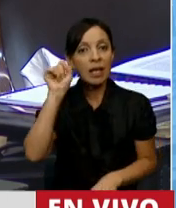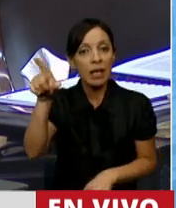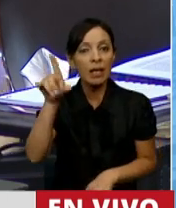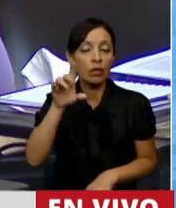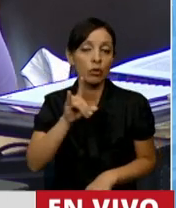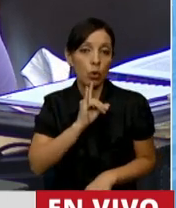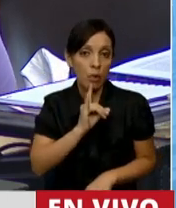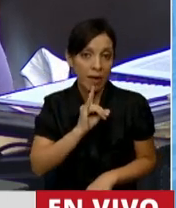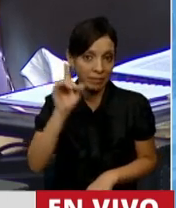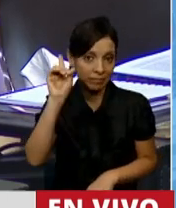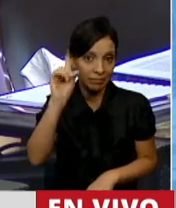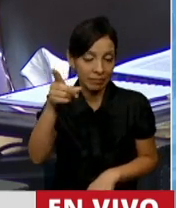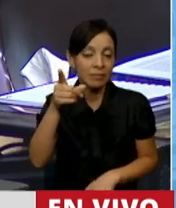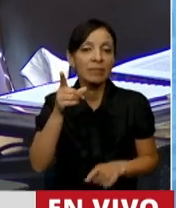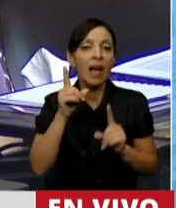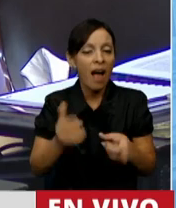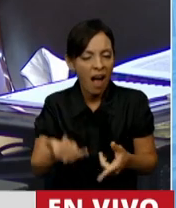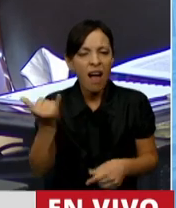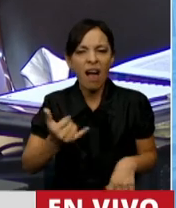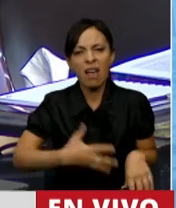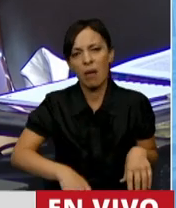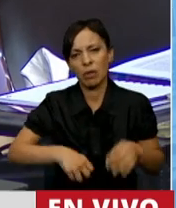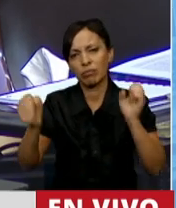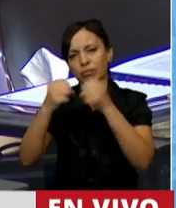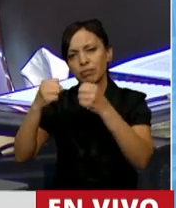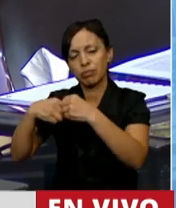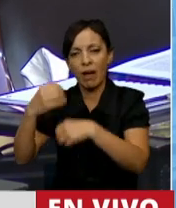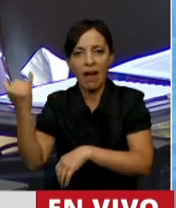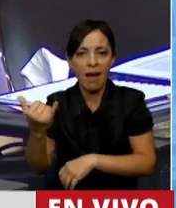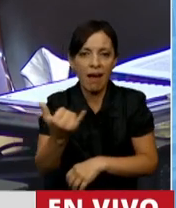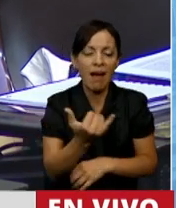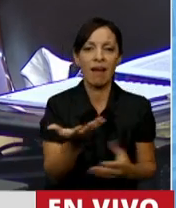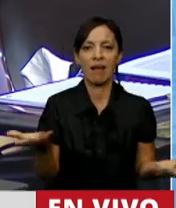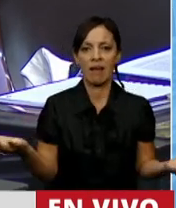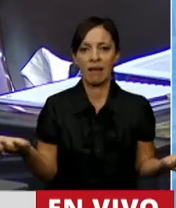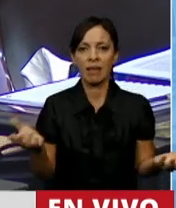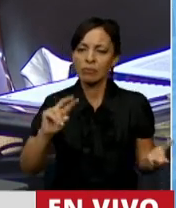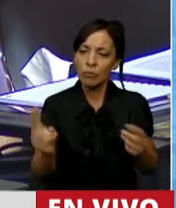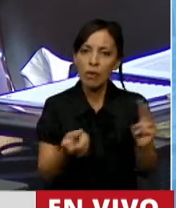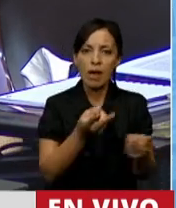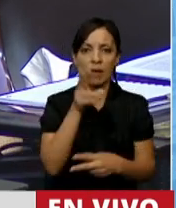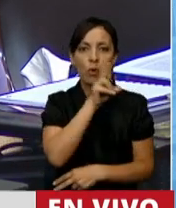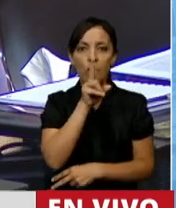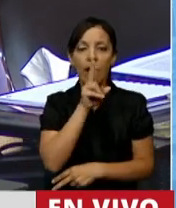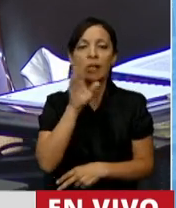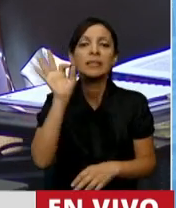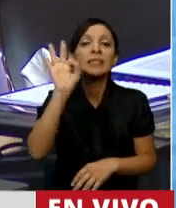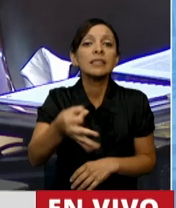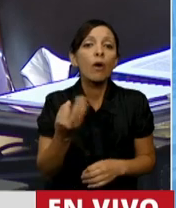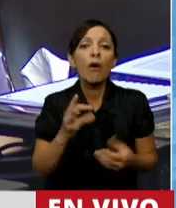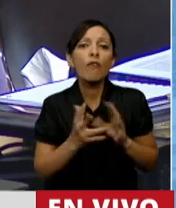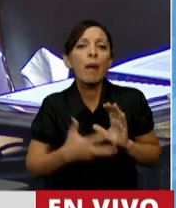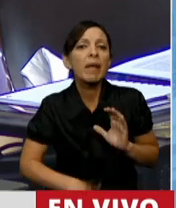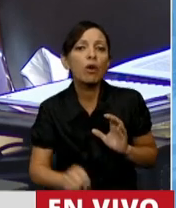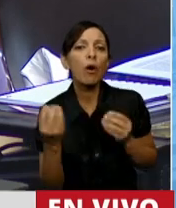que en tucumán se producen abortos clandestinos se producen abortos clandestinos y mueren mujeres y saben cuál es el método